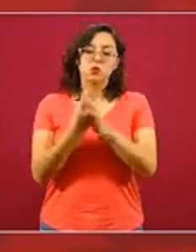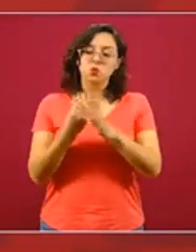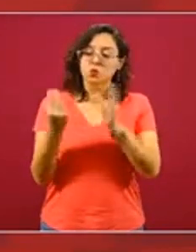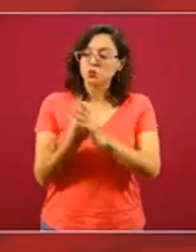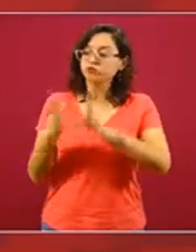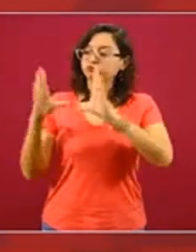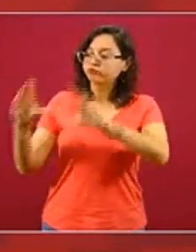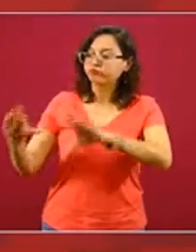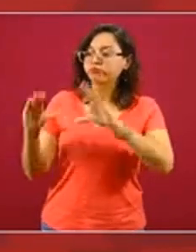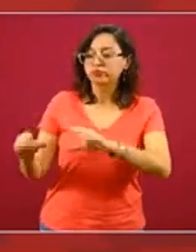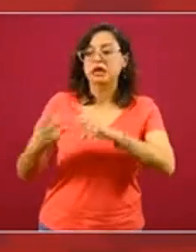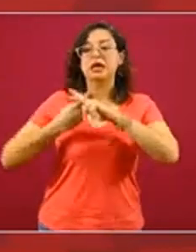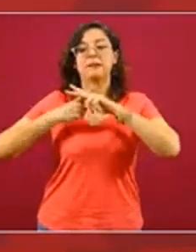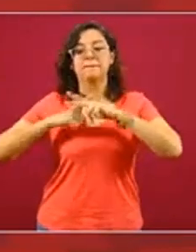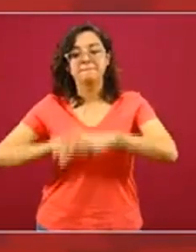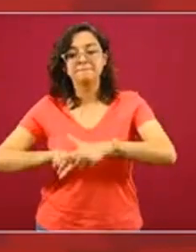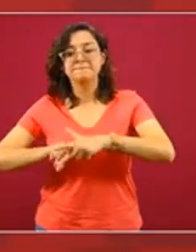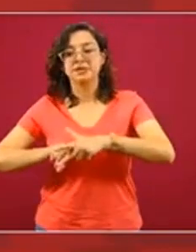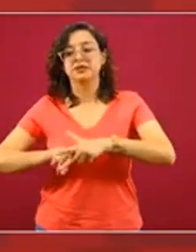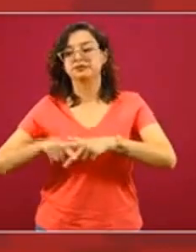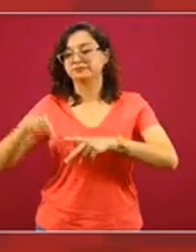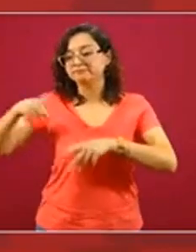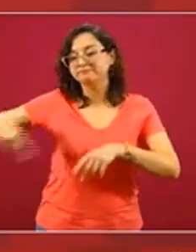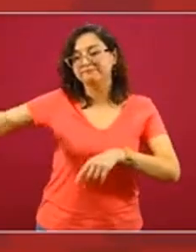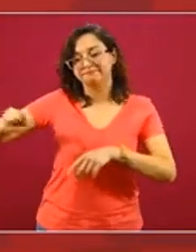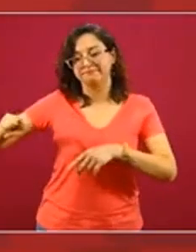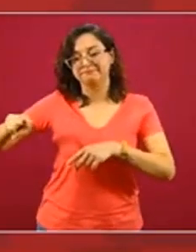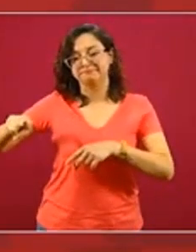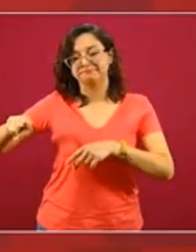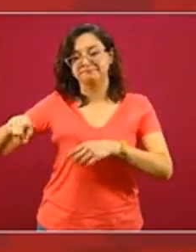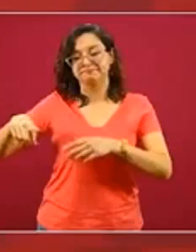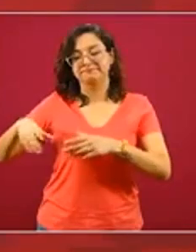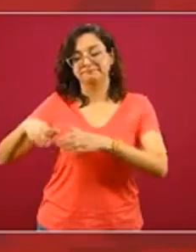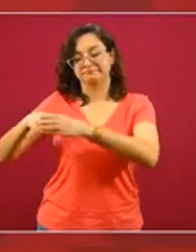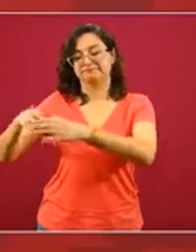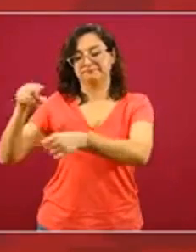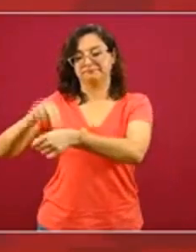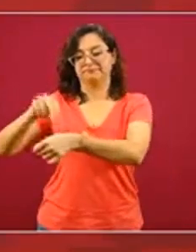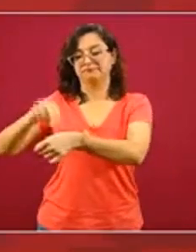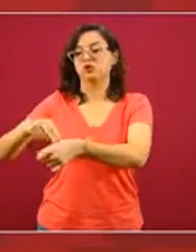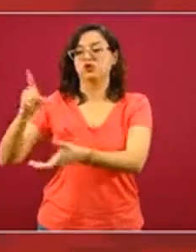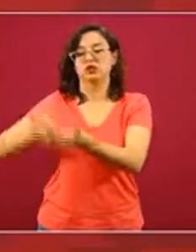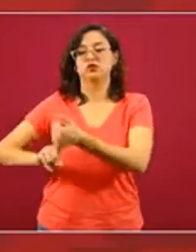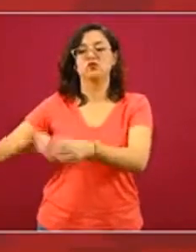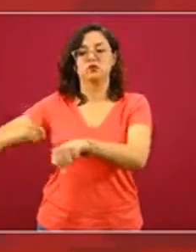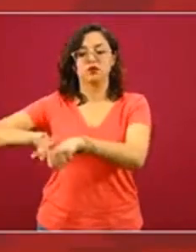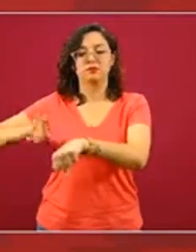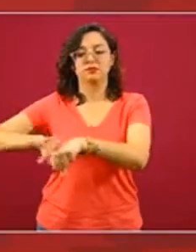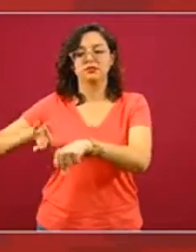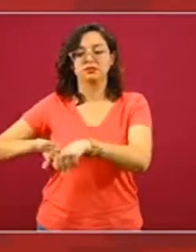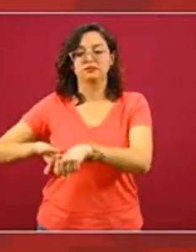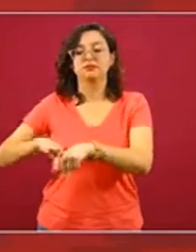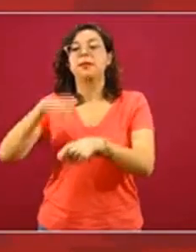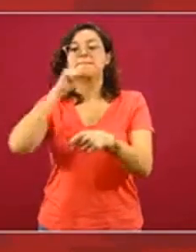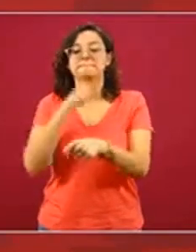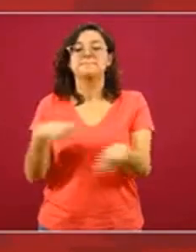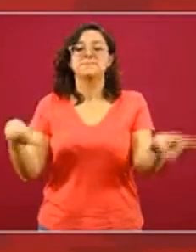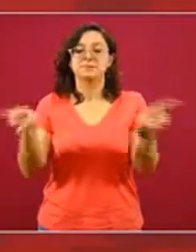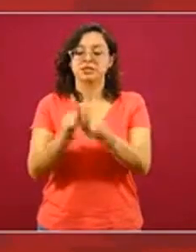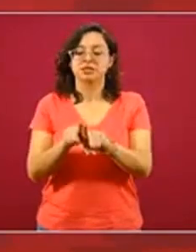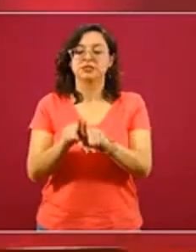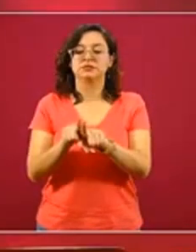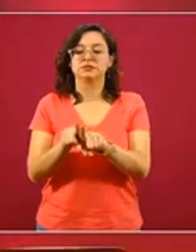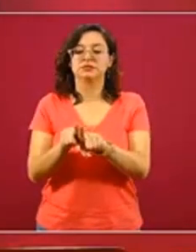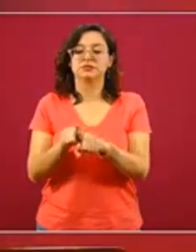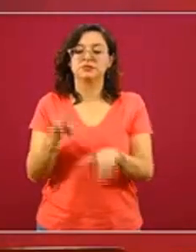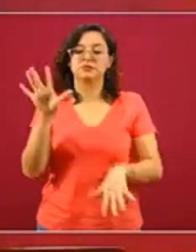pudieran implantar en el personal que atienden estos consultorios, y también en las pantallas que a veces